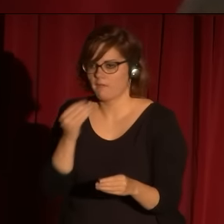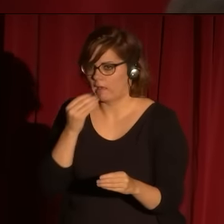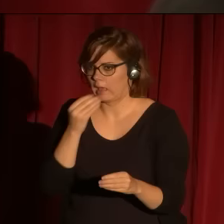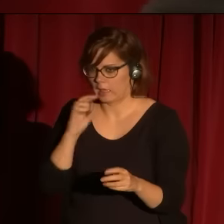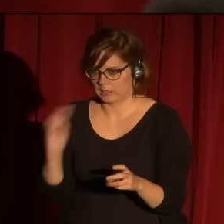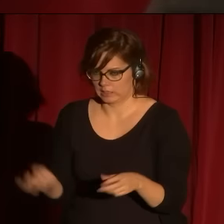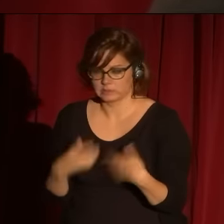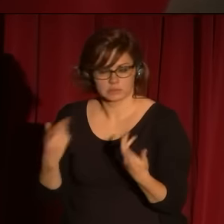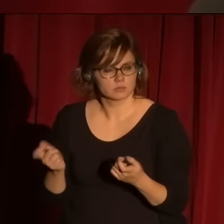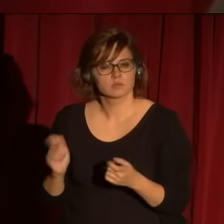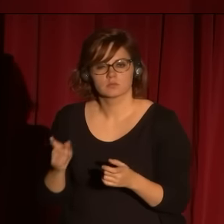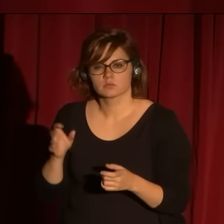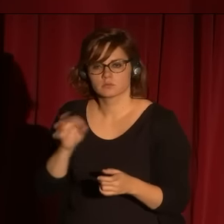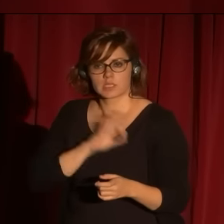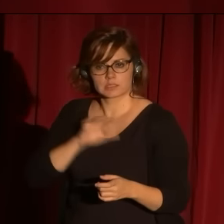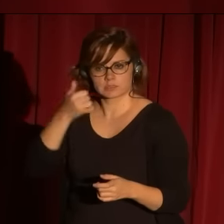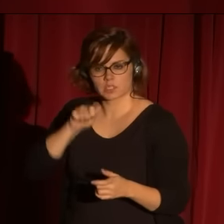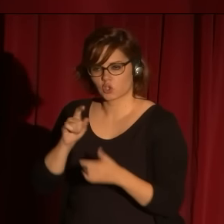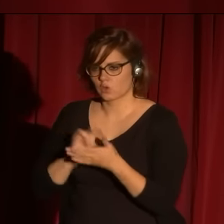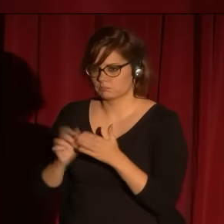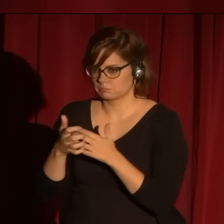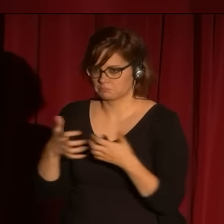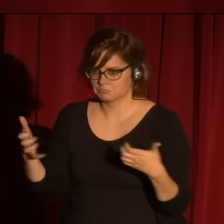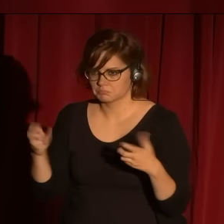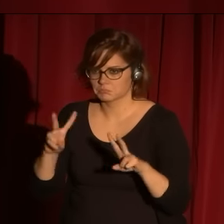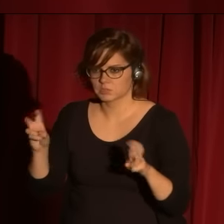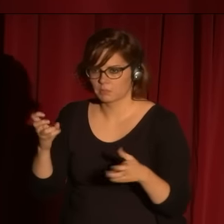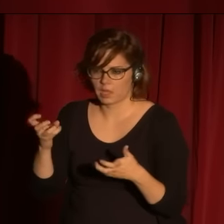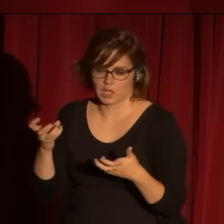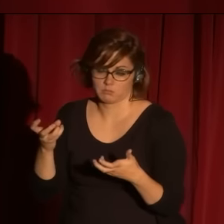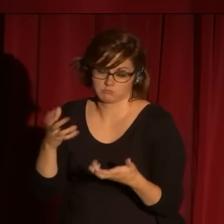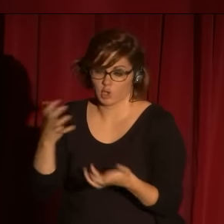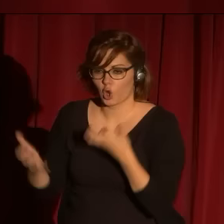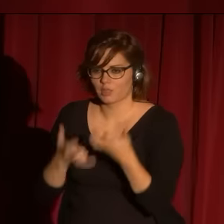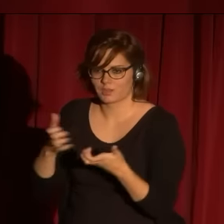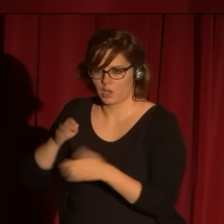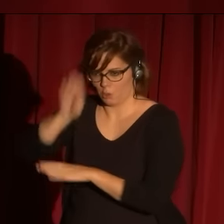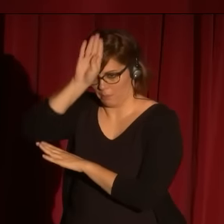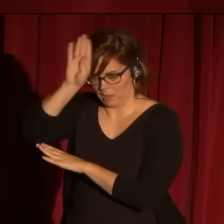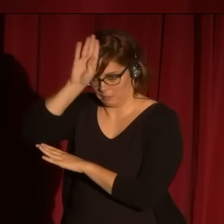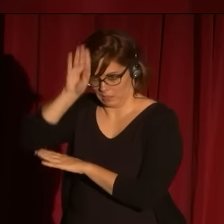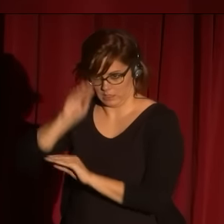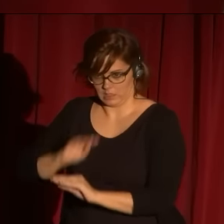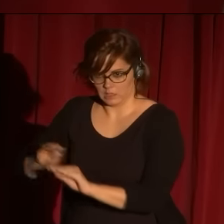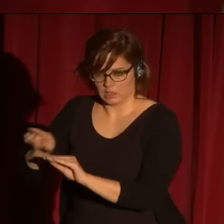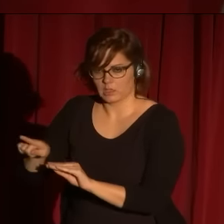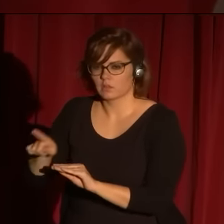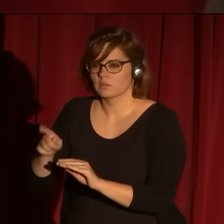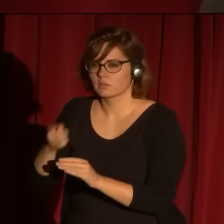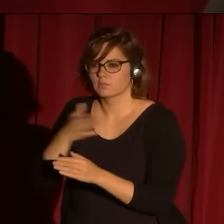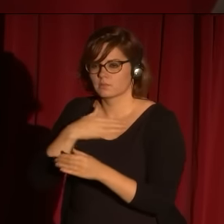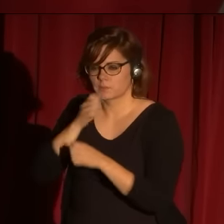fijaros en un señor que escribe sobre comida en esta época es un cocinero de los papas y escribe un libro para difundir